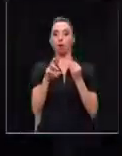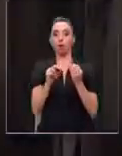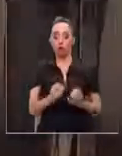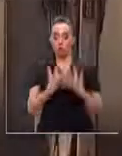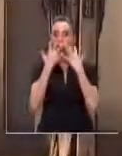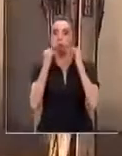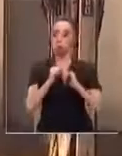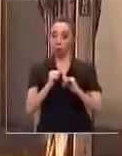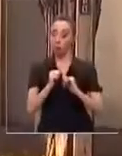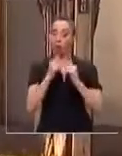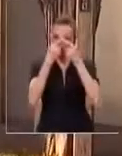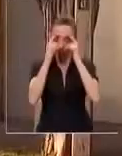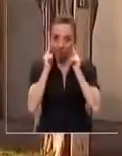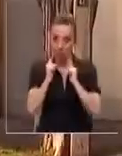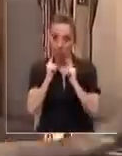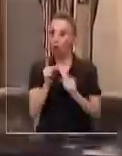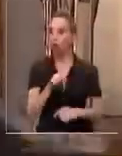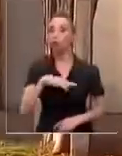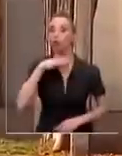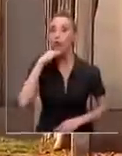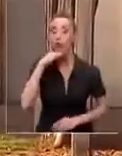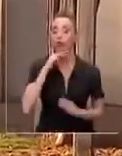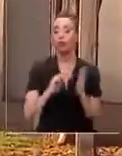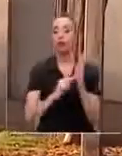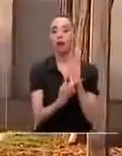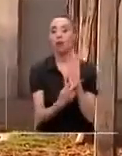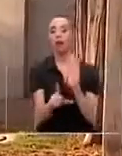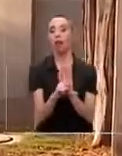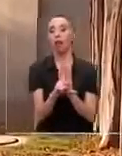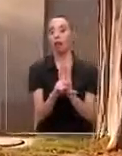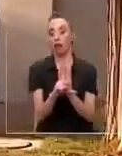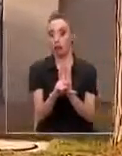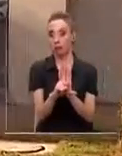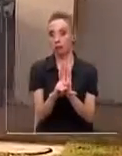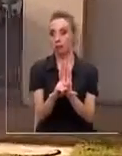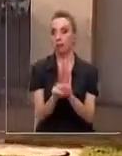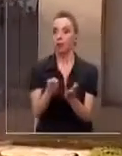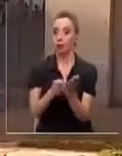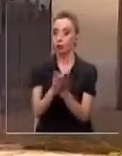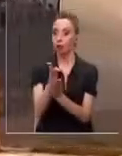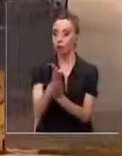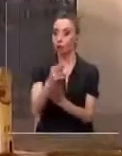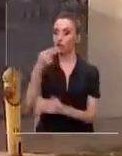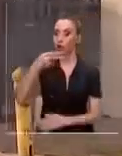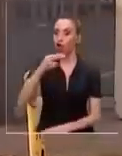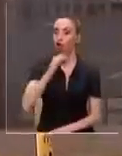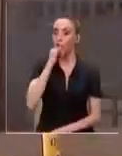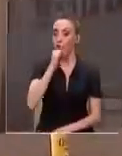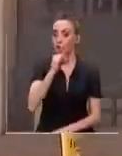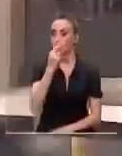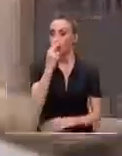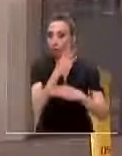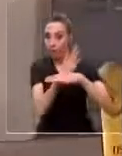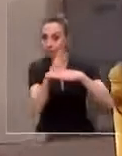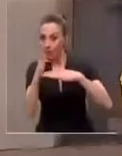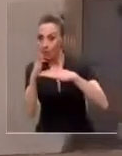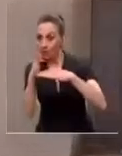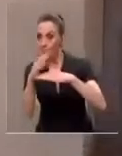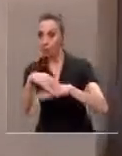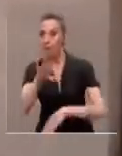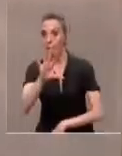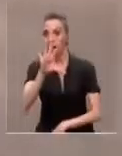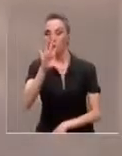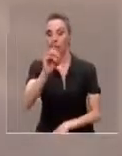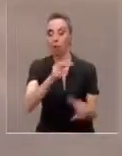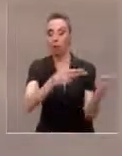a la persona. Pero está claro que no basta con la modificación legal. Ya lo veíamos al inicio de este informativo de manera increíble. Más